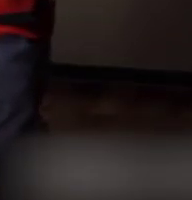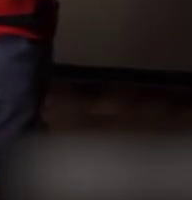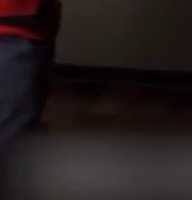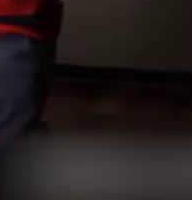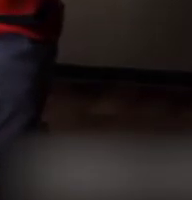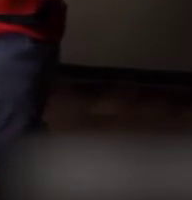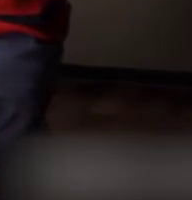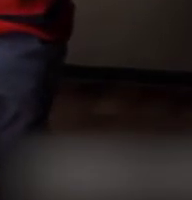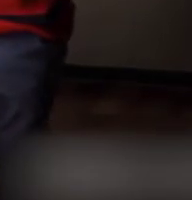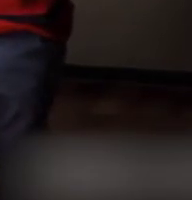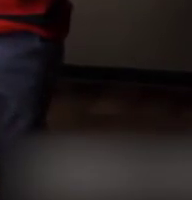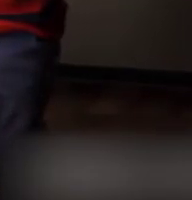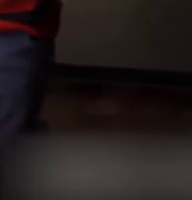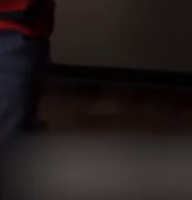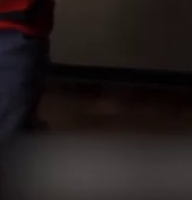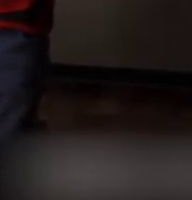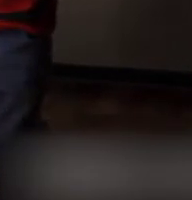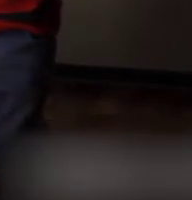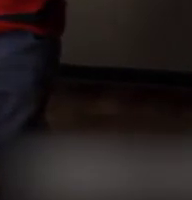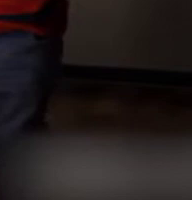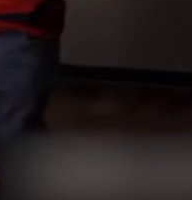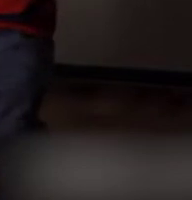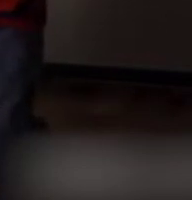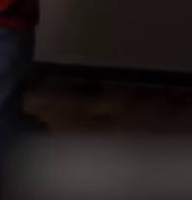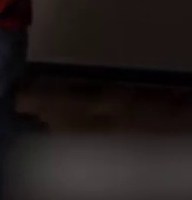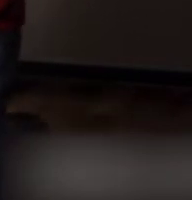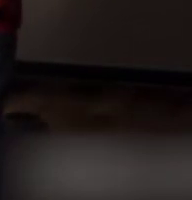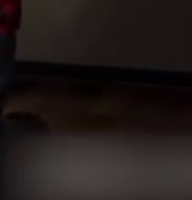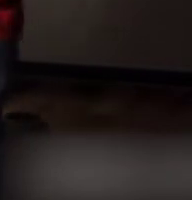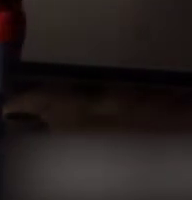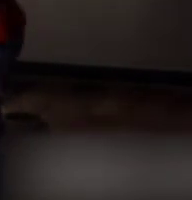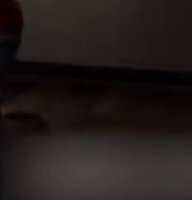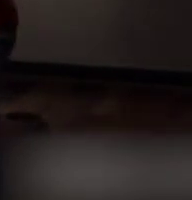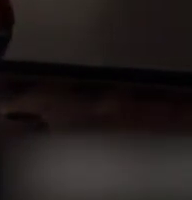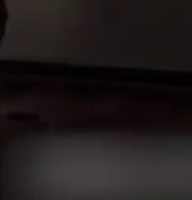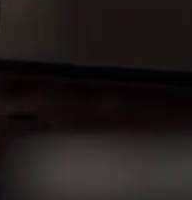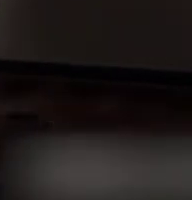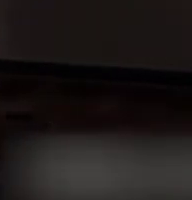¿Es verde? Es verde. Ajá. Sí.